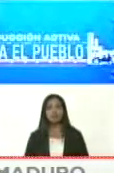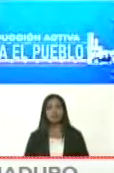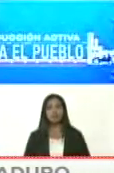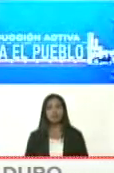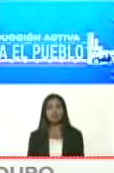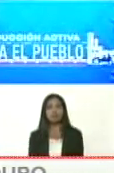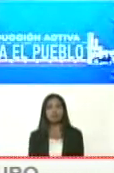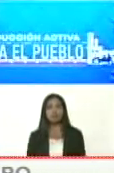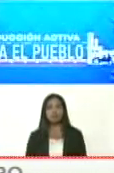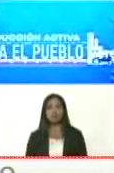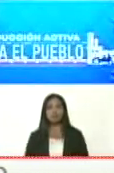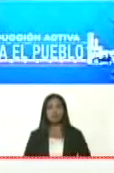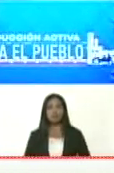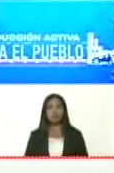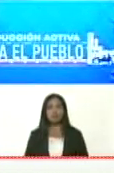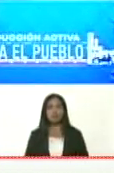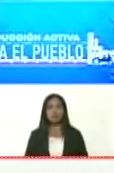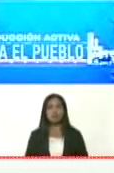Correcto.